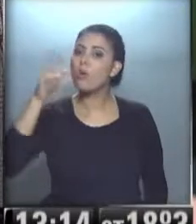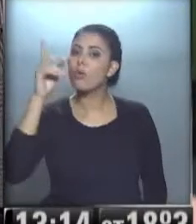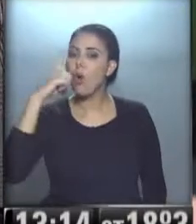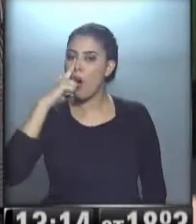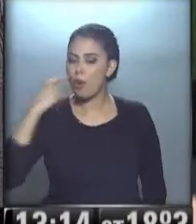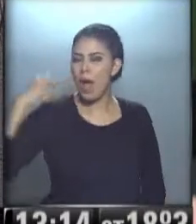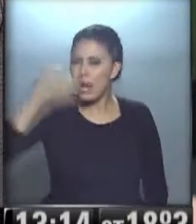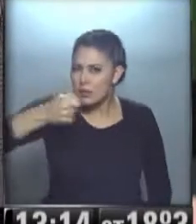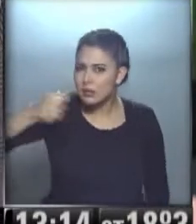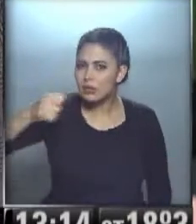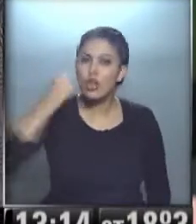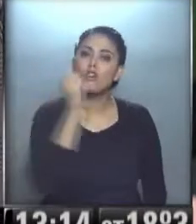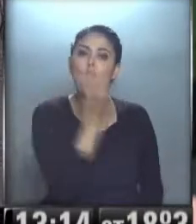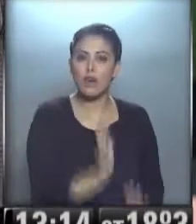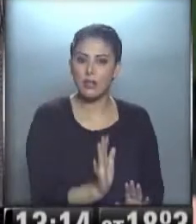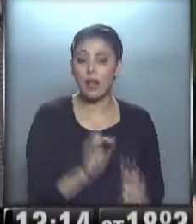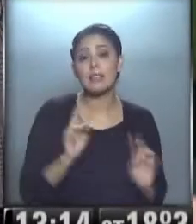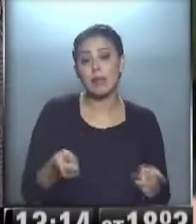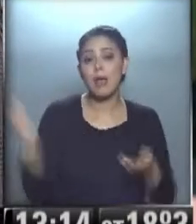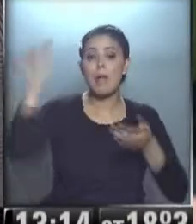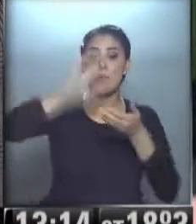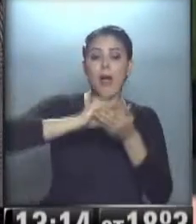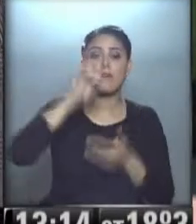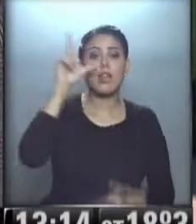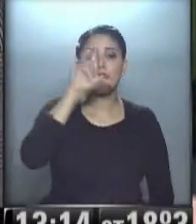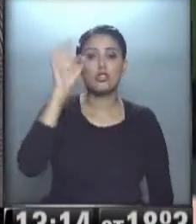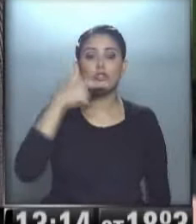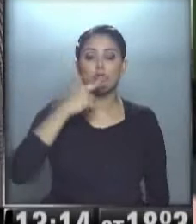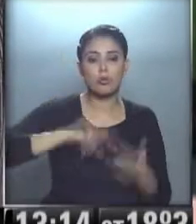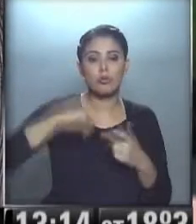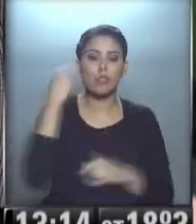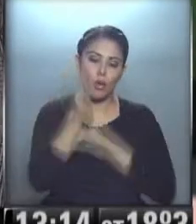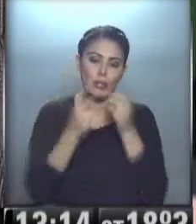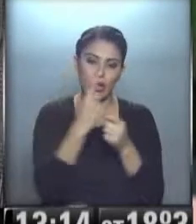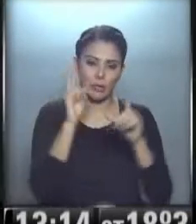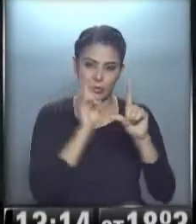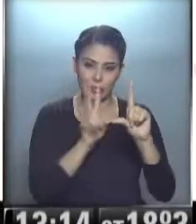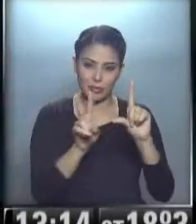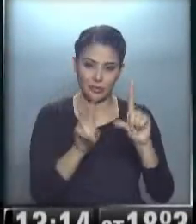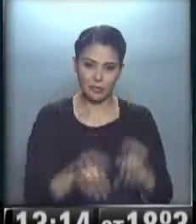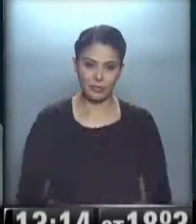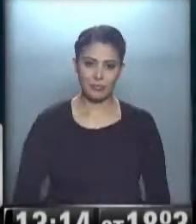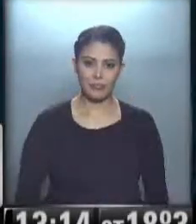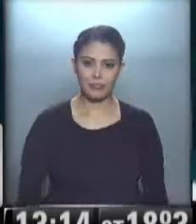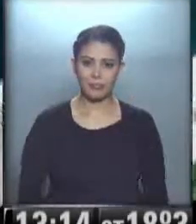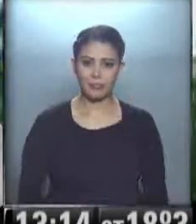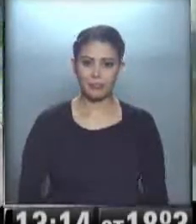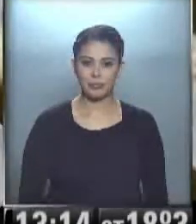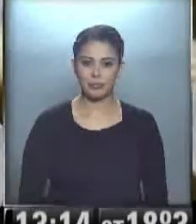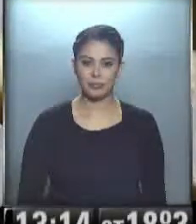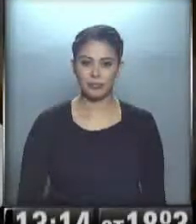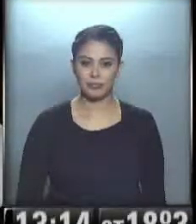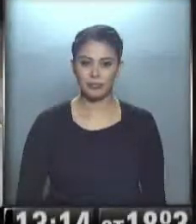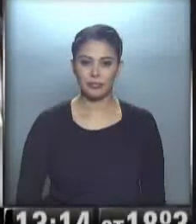asesino serial. Y además completa el elenco Carlos Belloso, Eleonora Wexler, y estuvimos hablando con ellos. Voy a matar a dos personas cada